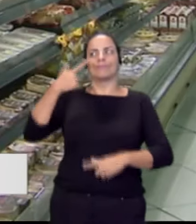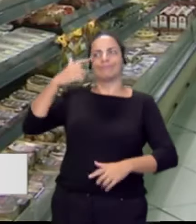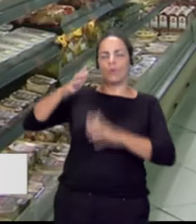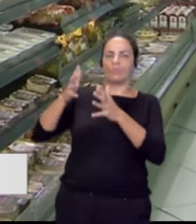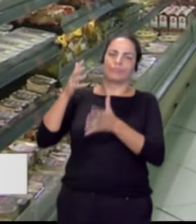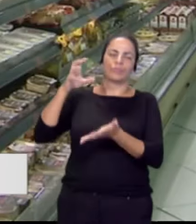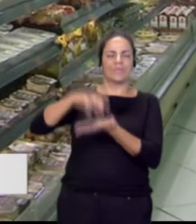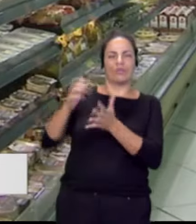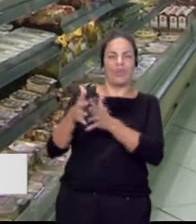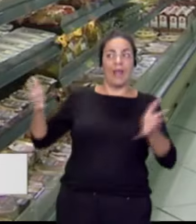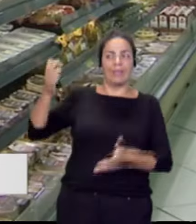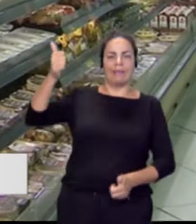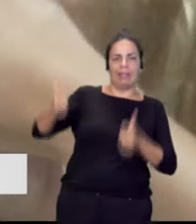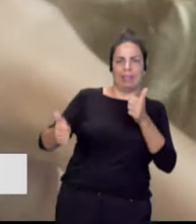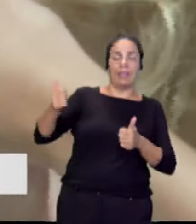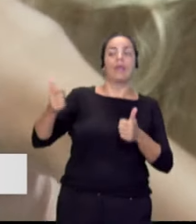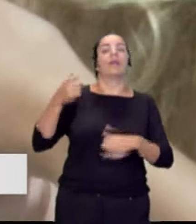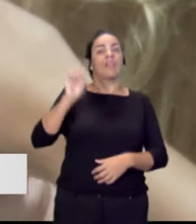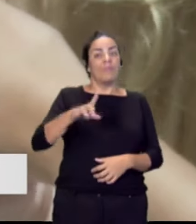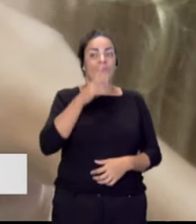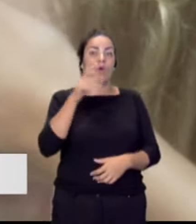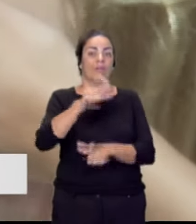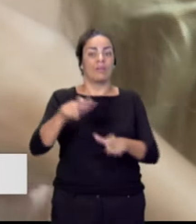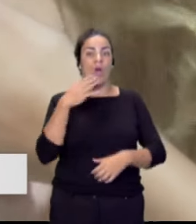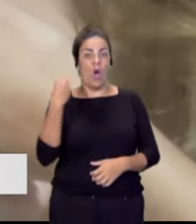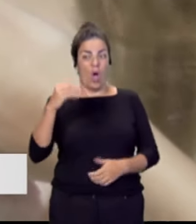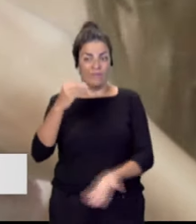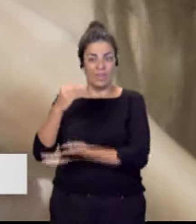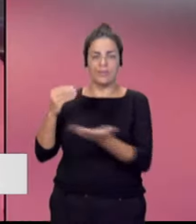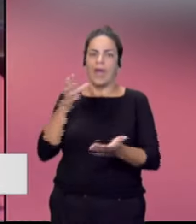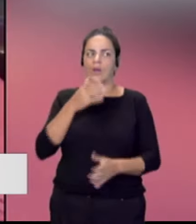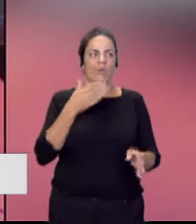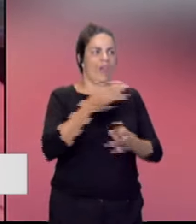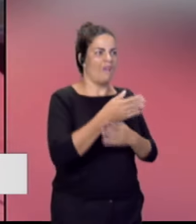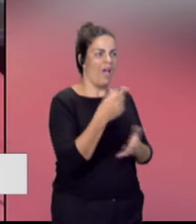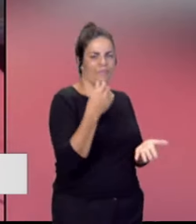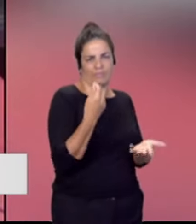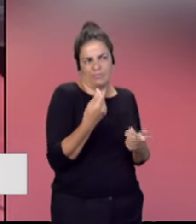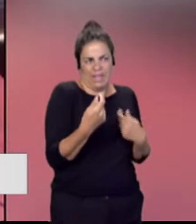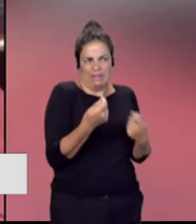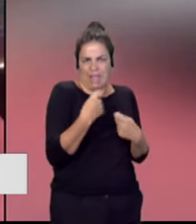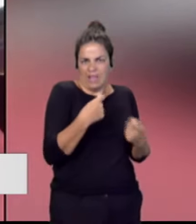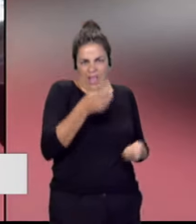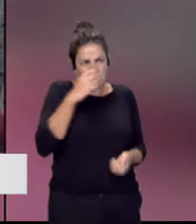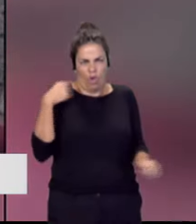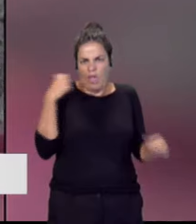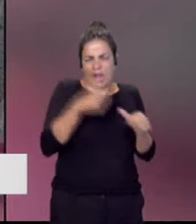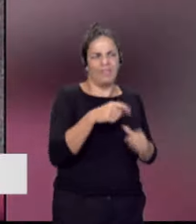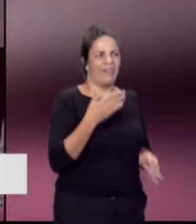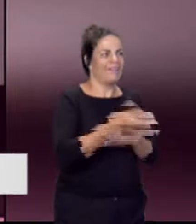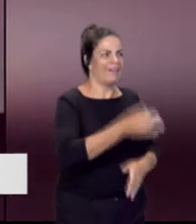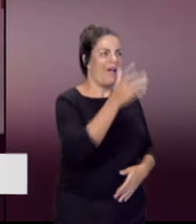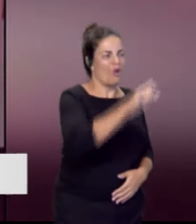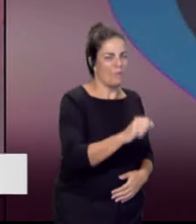algo más, a las nuevas generaciones les da vergüenza comprar en las tiendas de toda la vida.